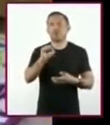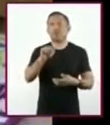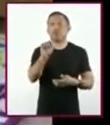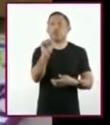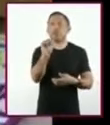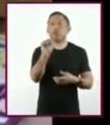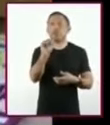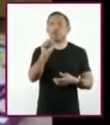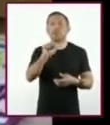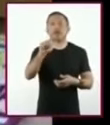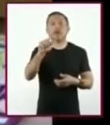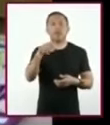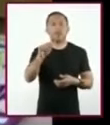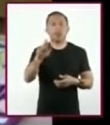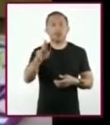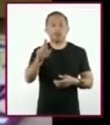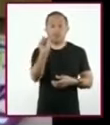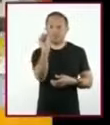Sal de mar.